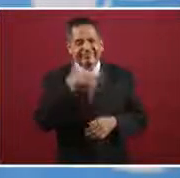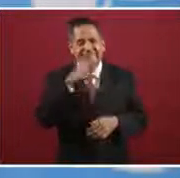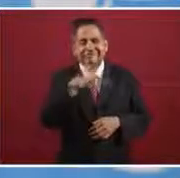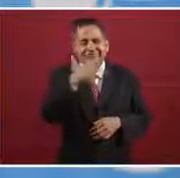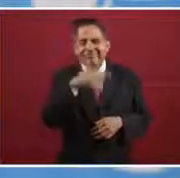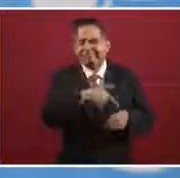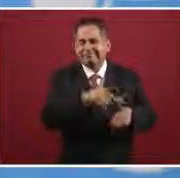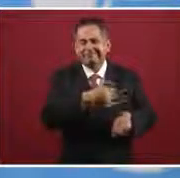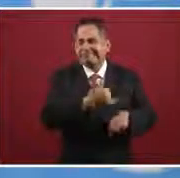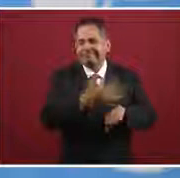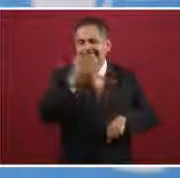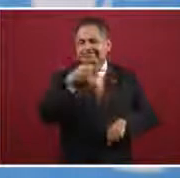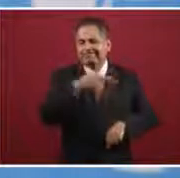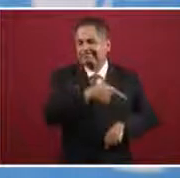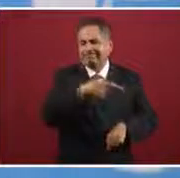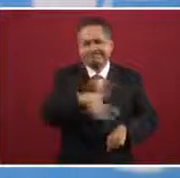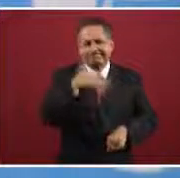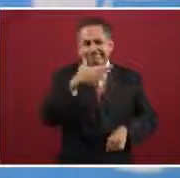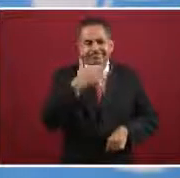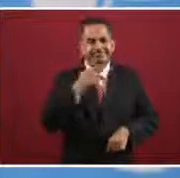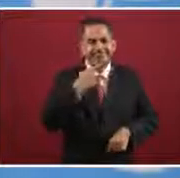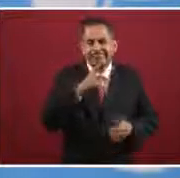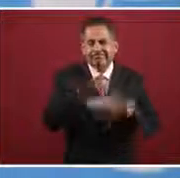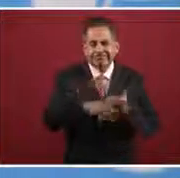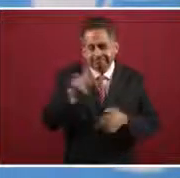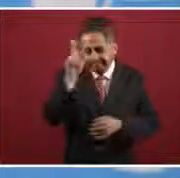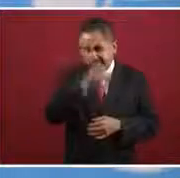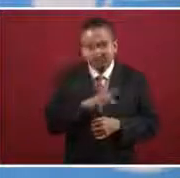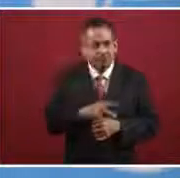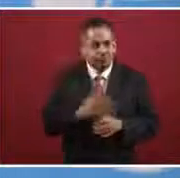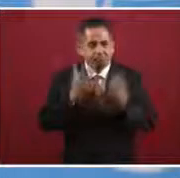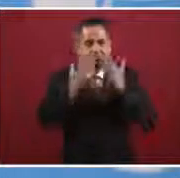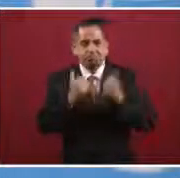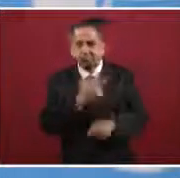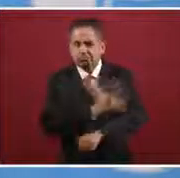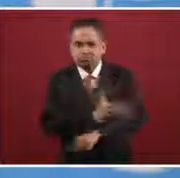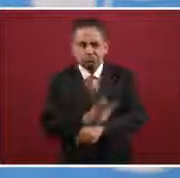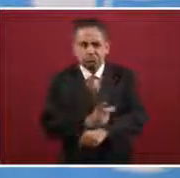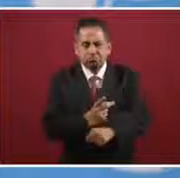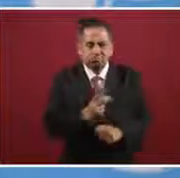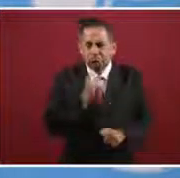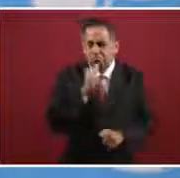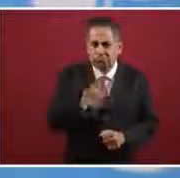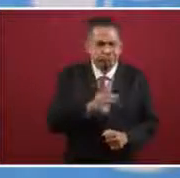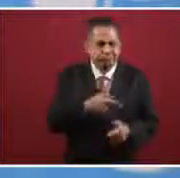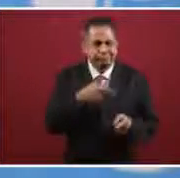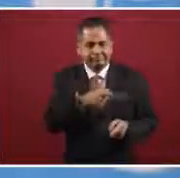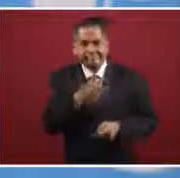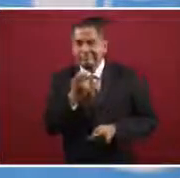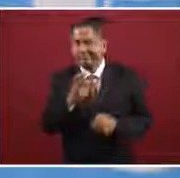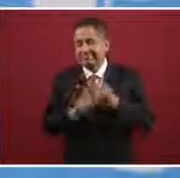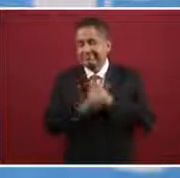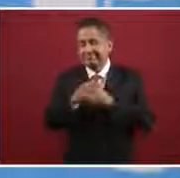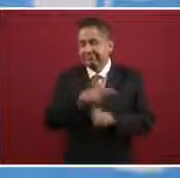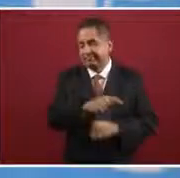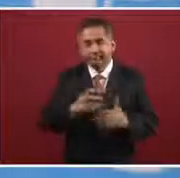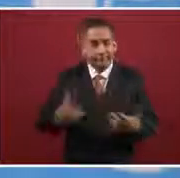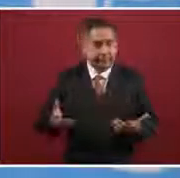corrupción política, la deshonestidad de los gobernantes.